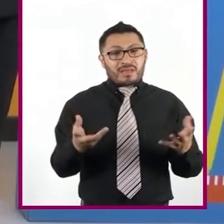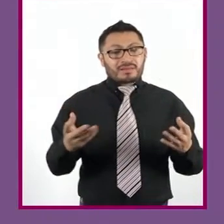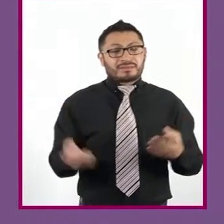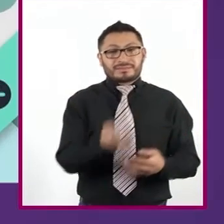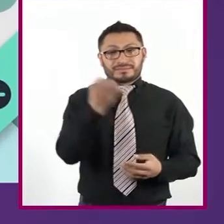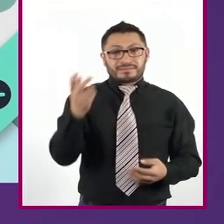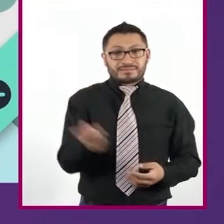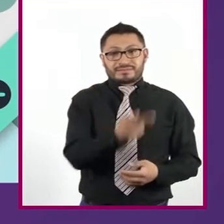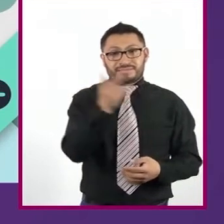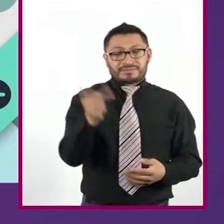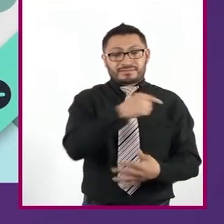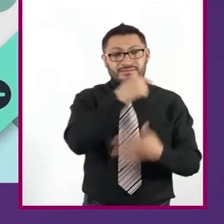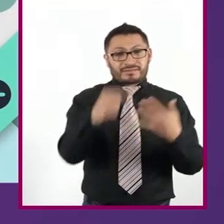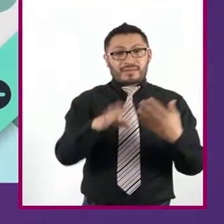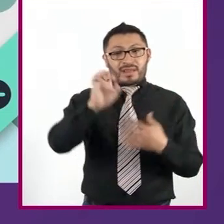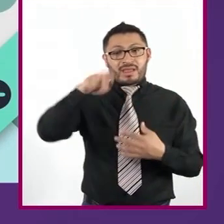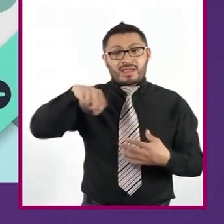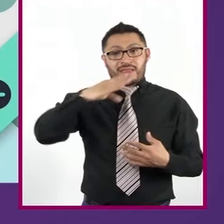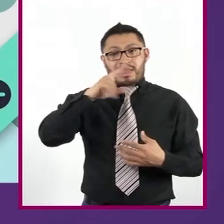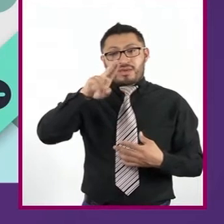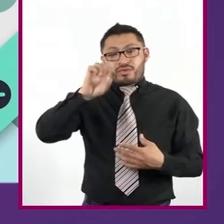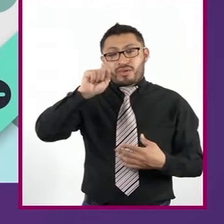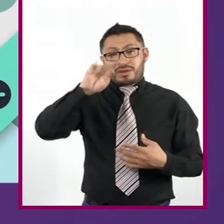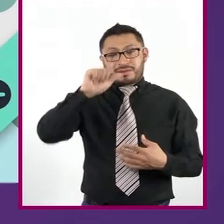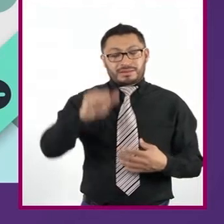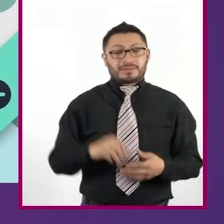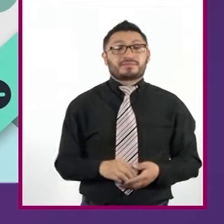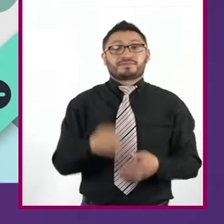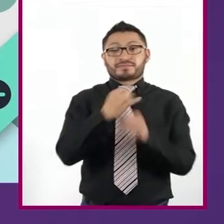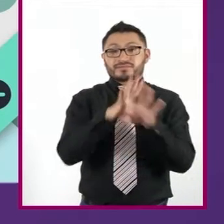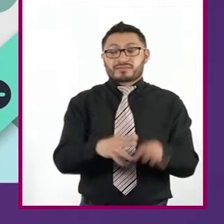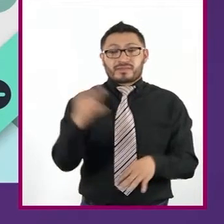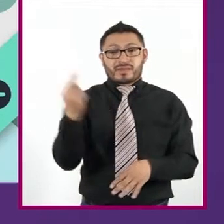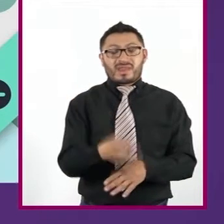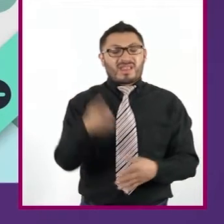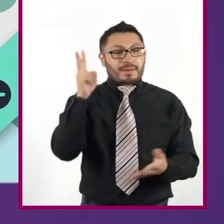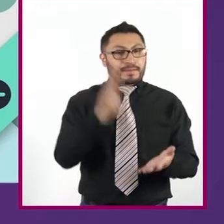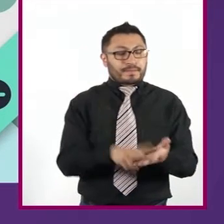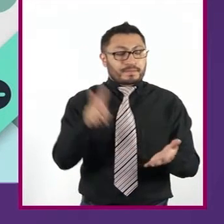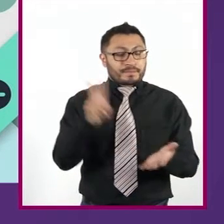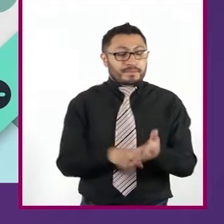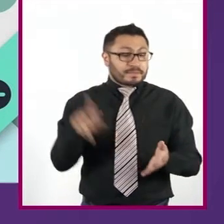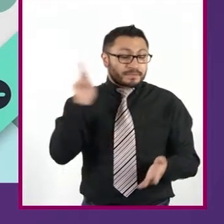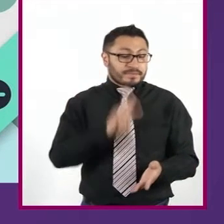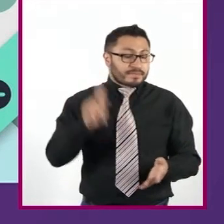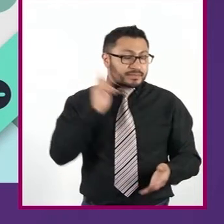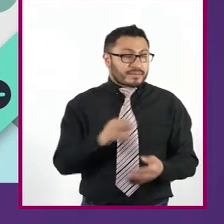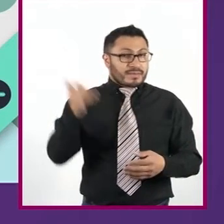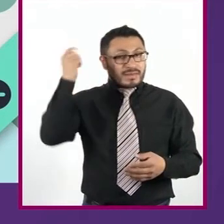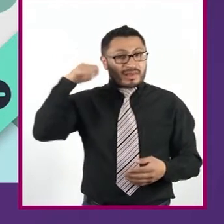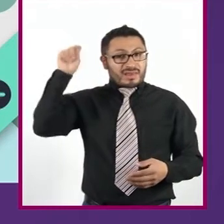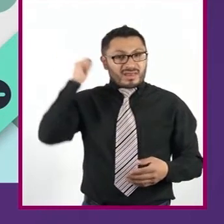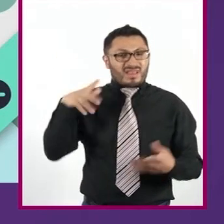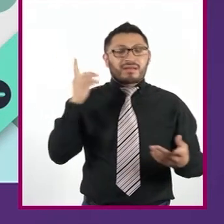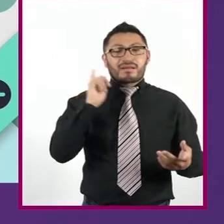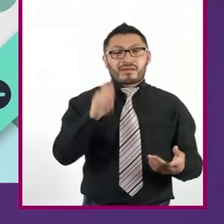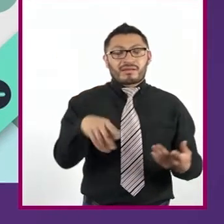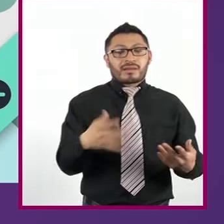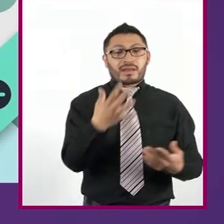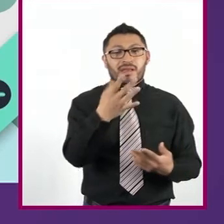encuesta. Los datos que se requieren para validar la hipótesis de los maestros son que